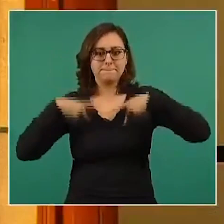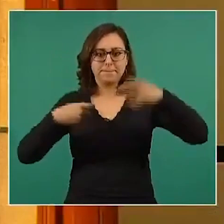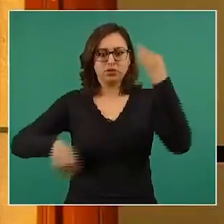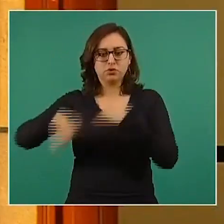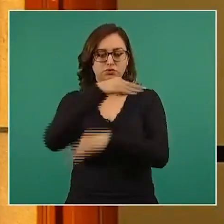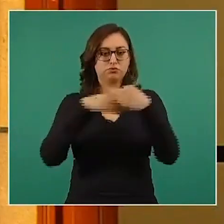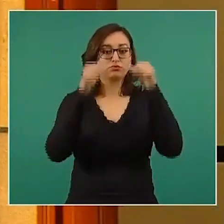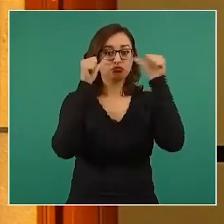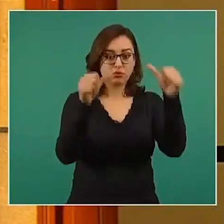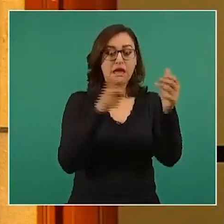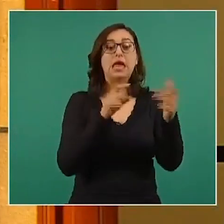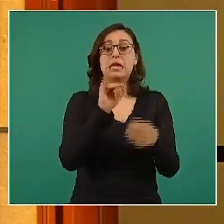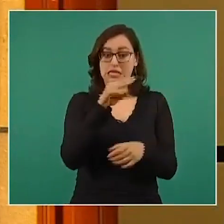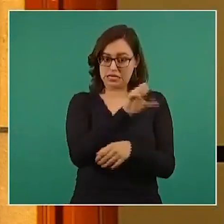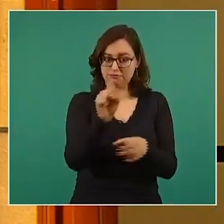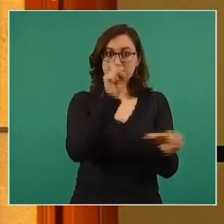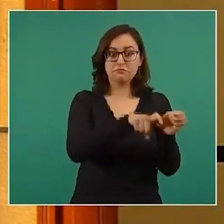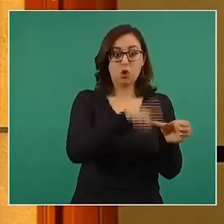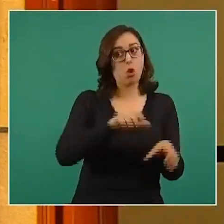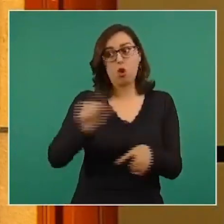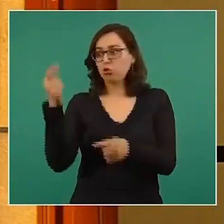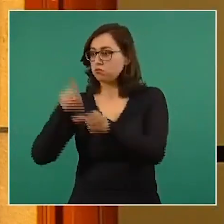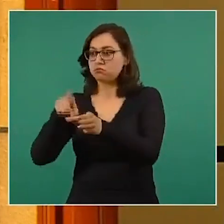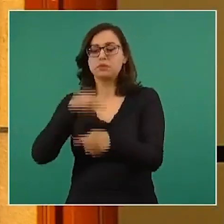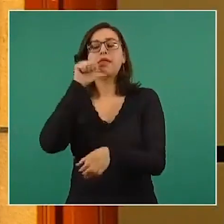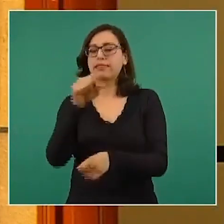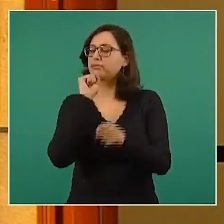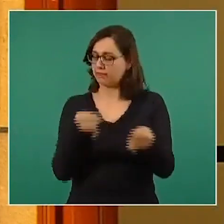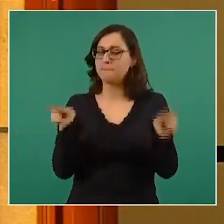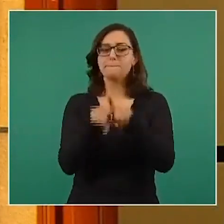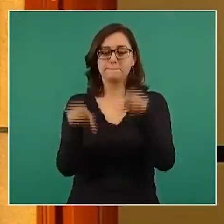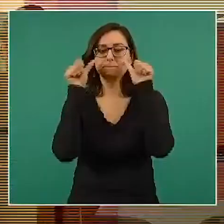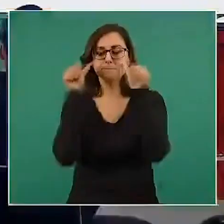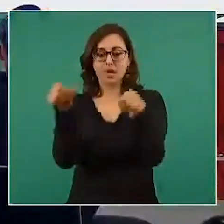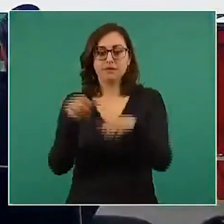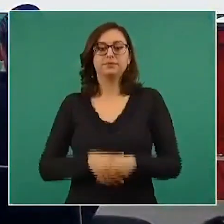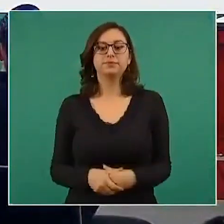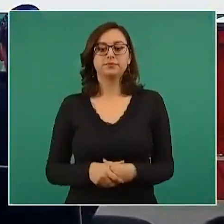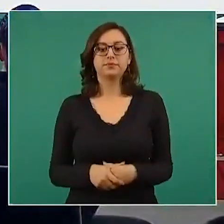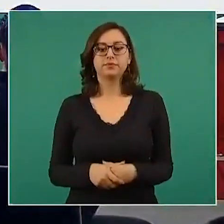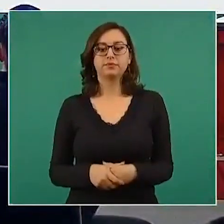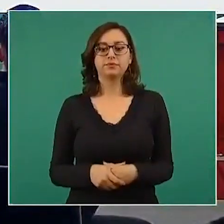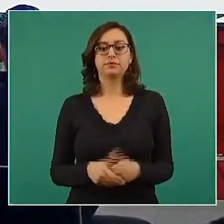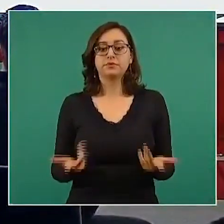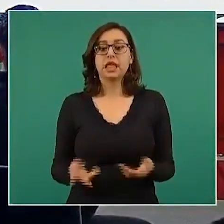los derechohabientes y no derechohabientes que requirieran hospitalización por una enfermedad grave por COVID. Logramos